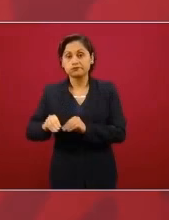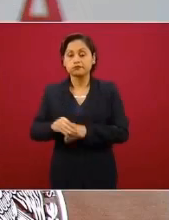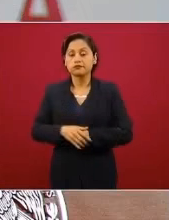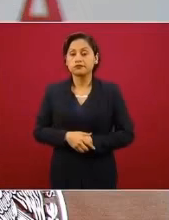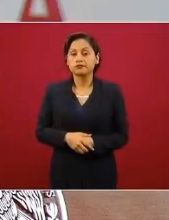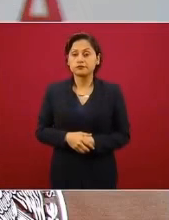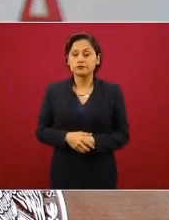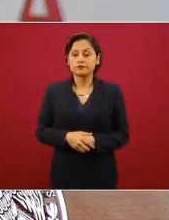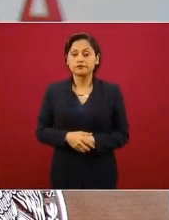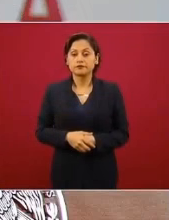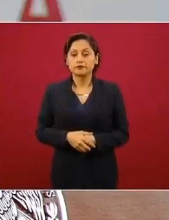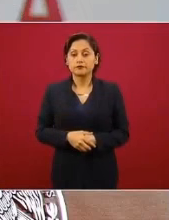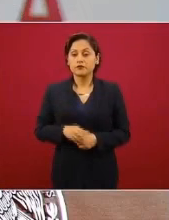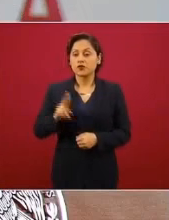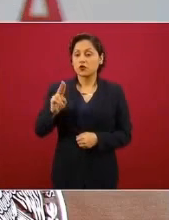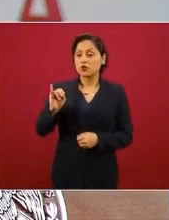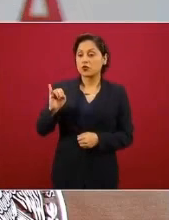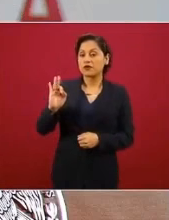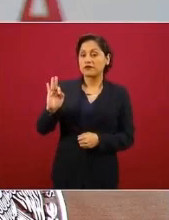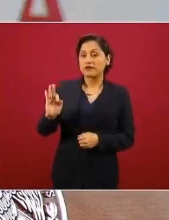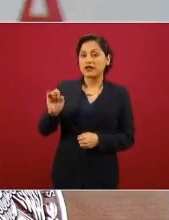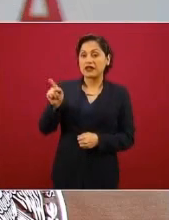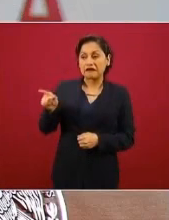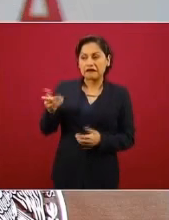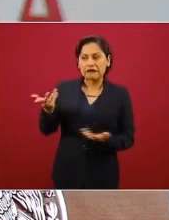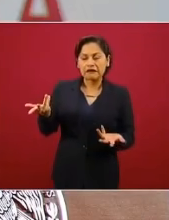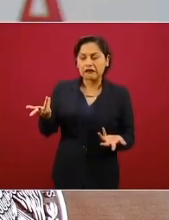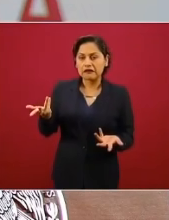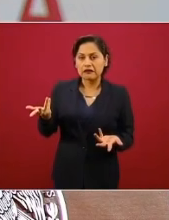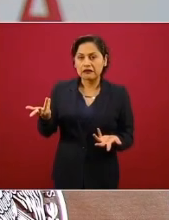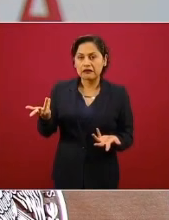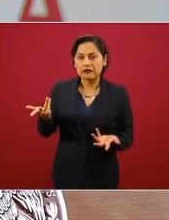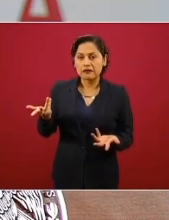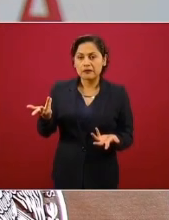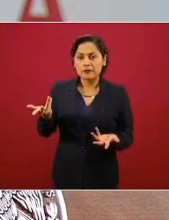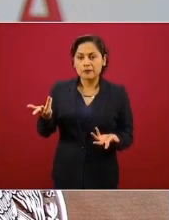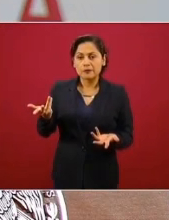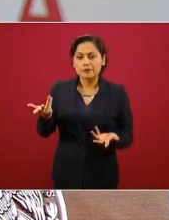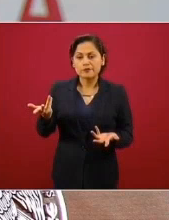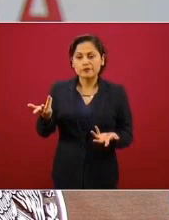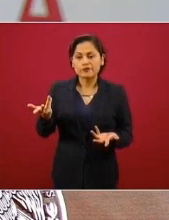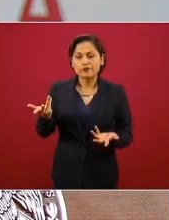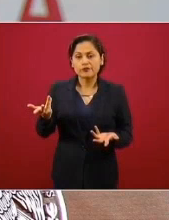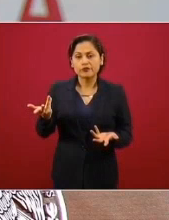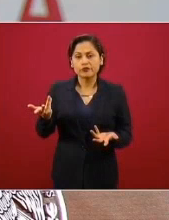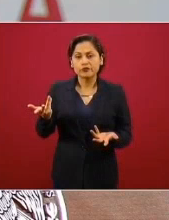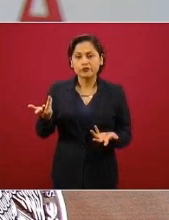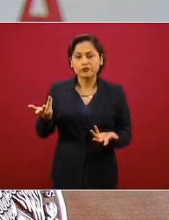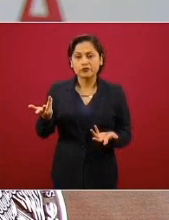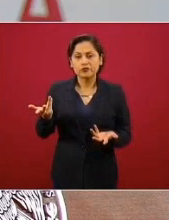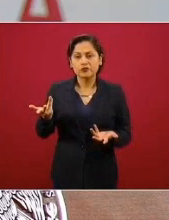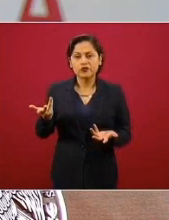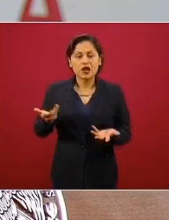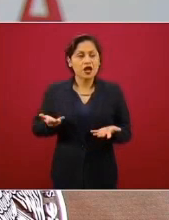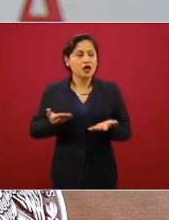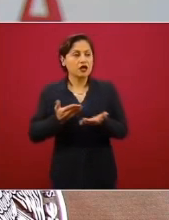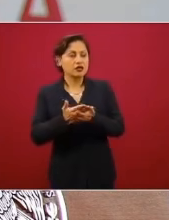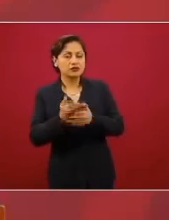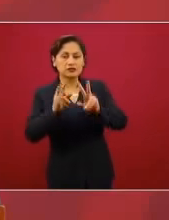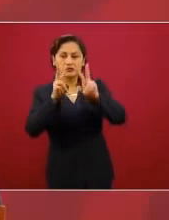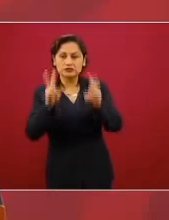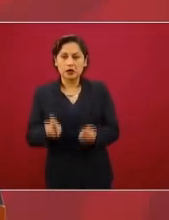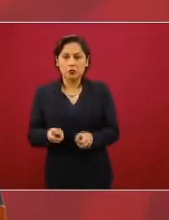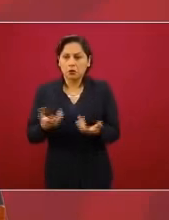la unidad de inteligencia de financiera no tiene injerencia en este asunto sólo